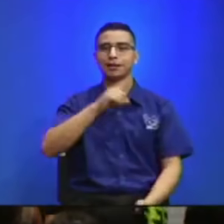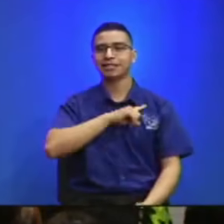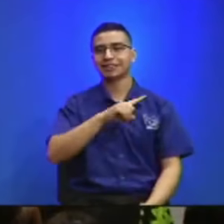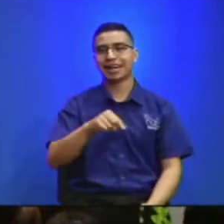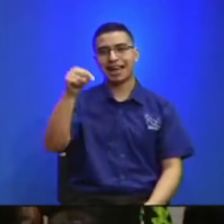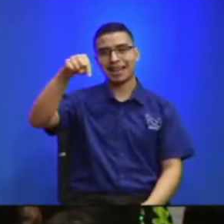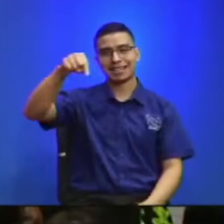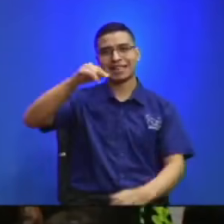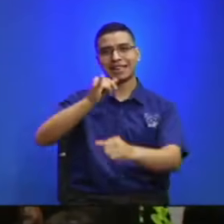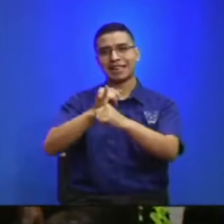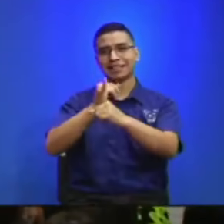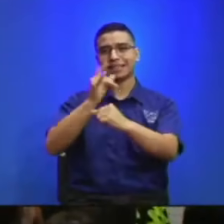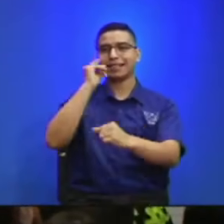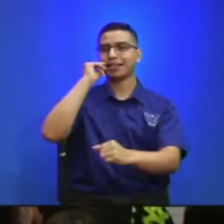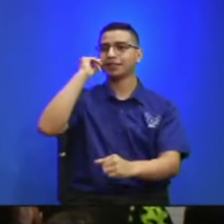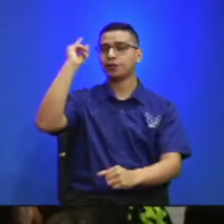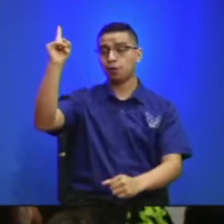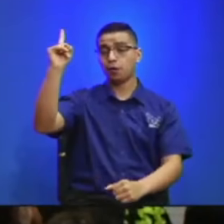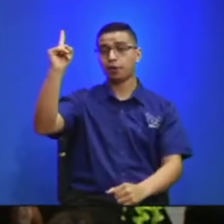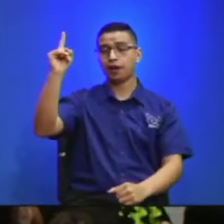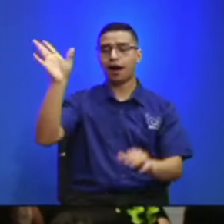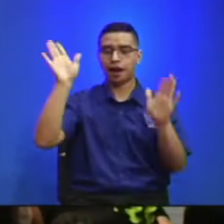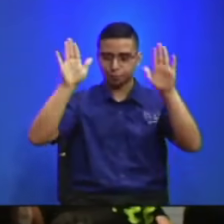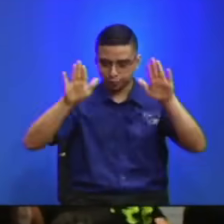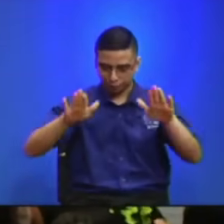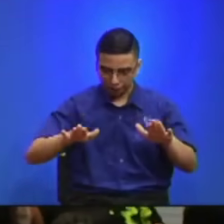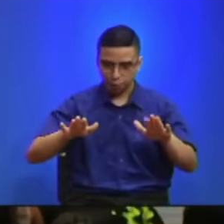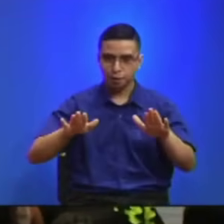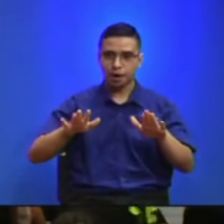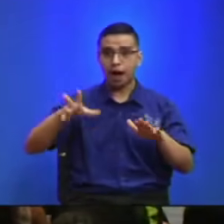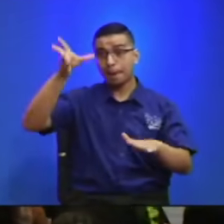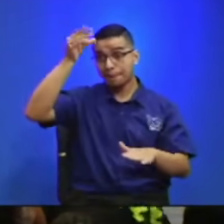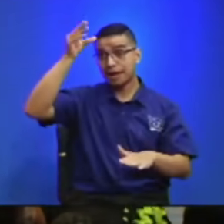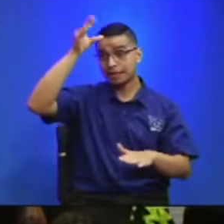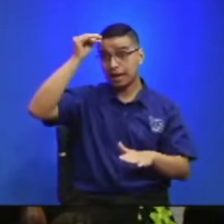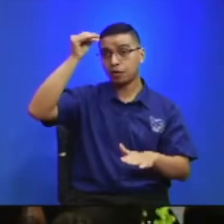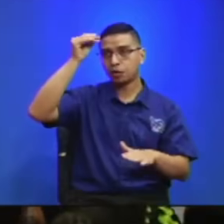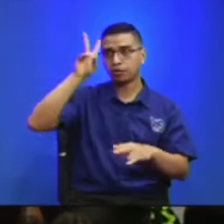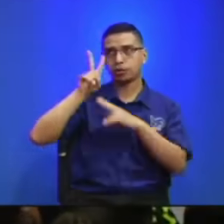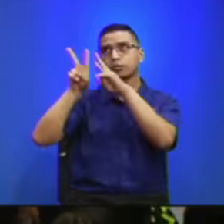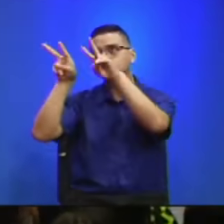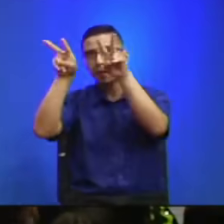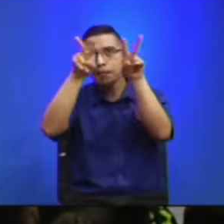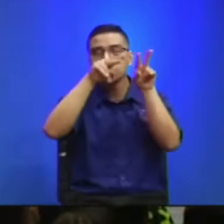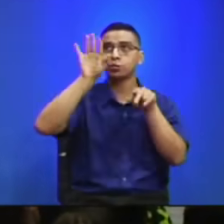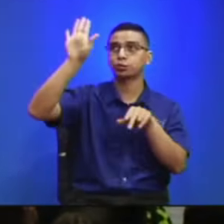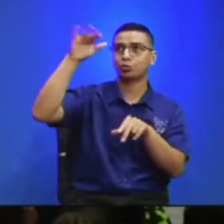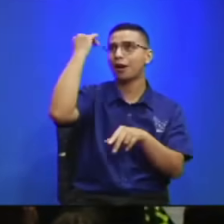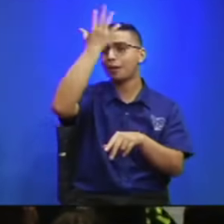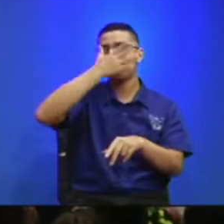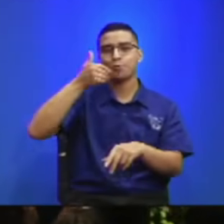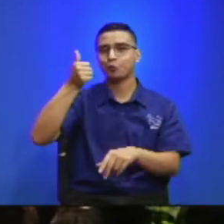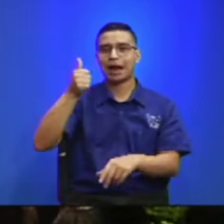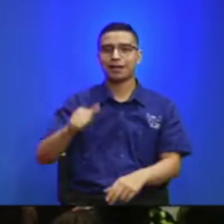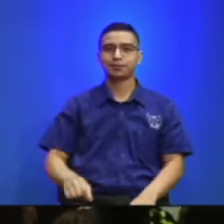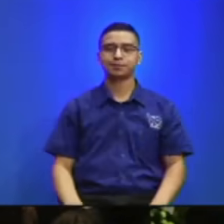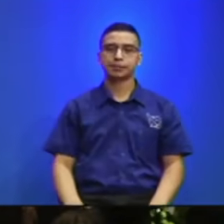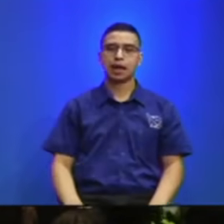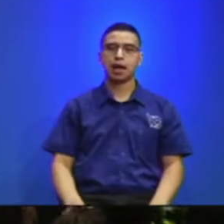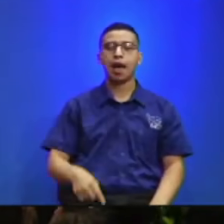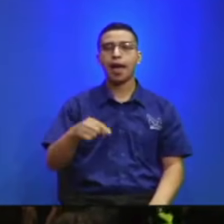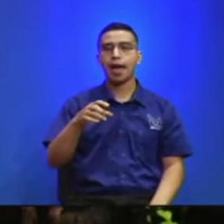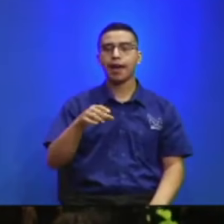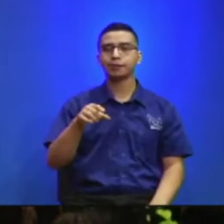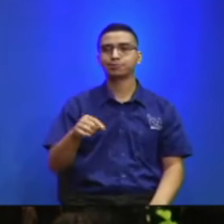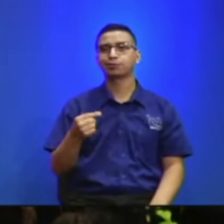poder estar en la casa del señor adorando inquiriendo y contemplando la su hermosura este